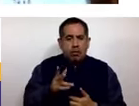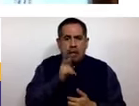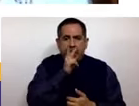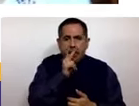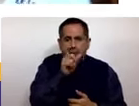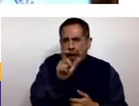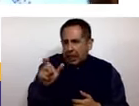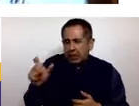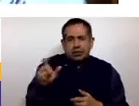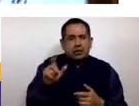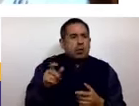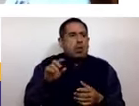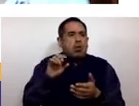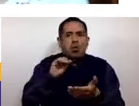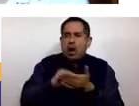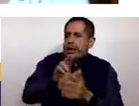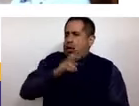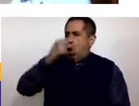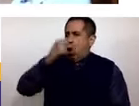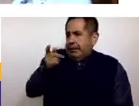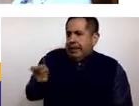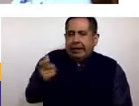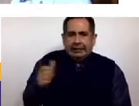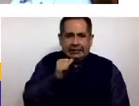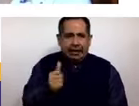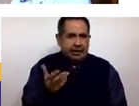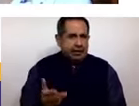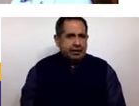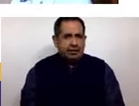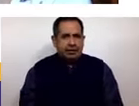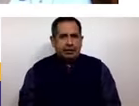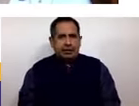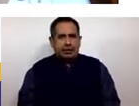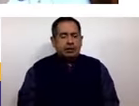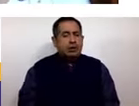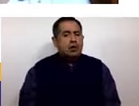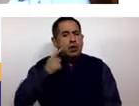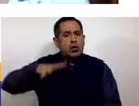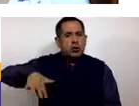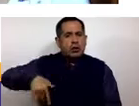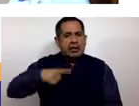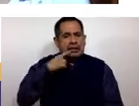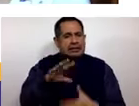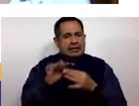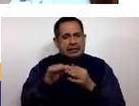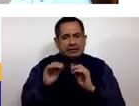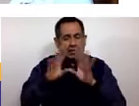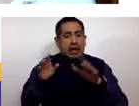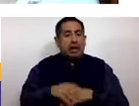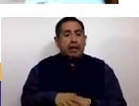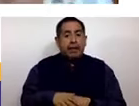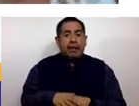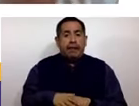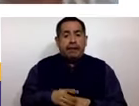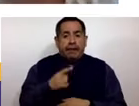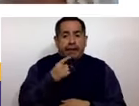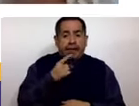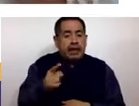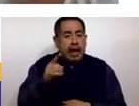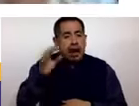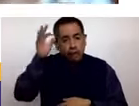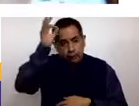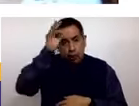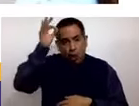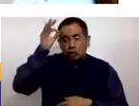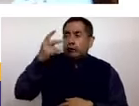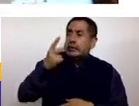no hay reconocimiento. Tú dices una frase que me encantó, que los filósofos podrían decir o